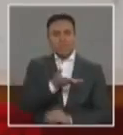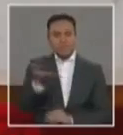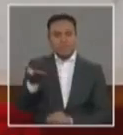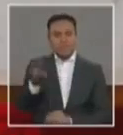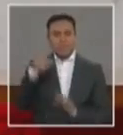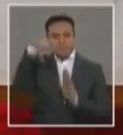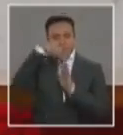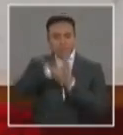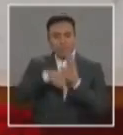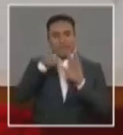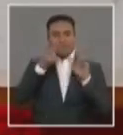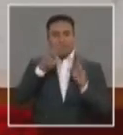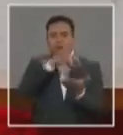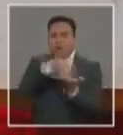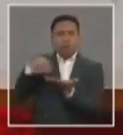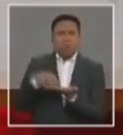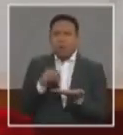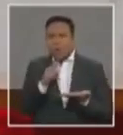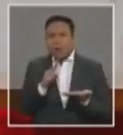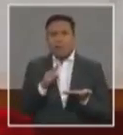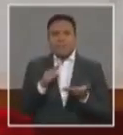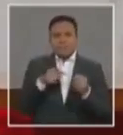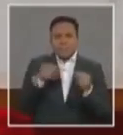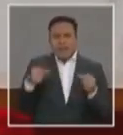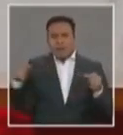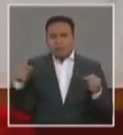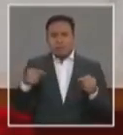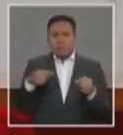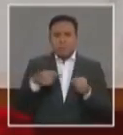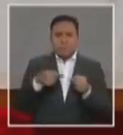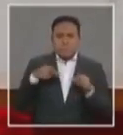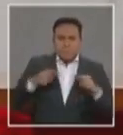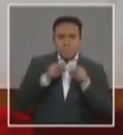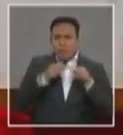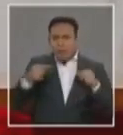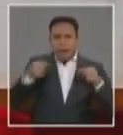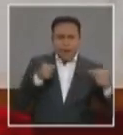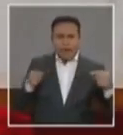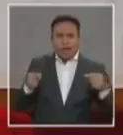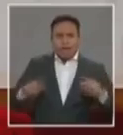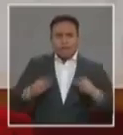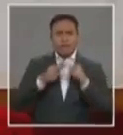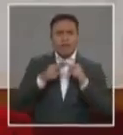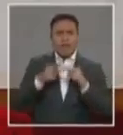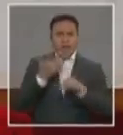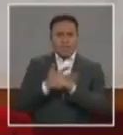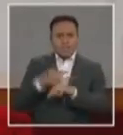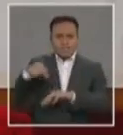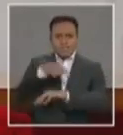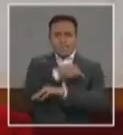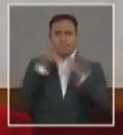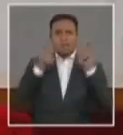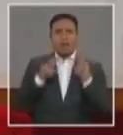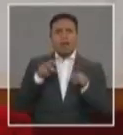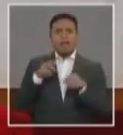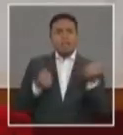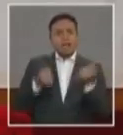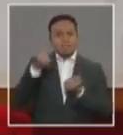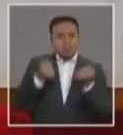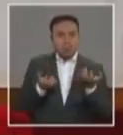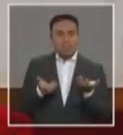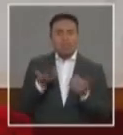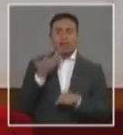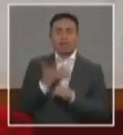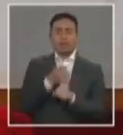de los trabajadores los derechos de las mujeres Siempre vamos a tener trabas no así que yo creo que esto este año o sea este